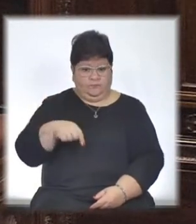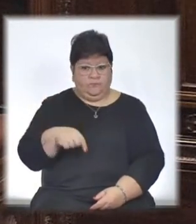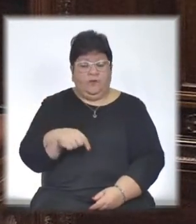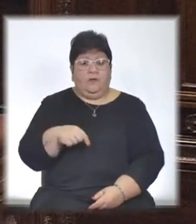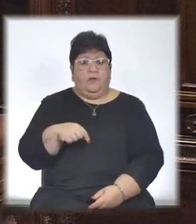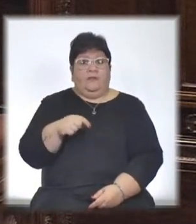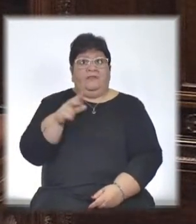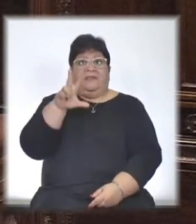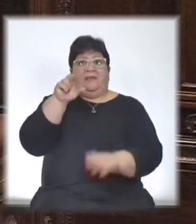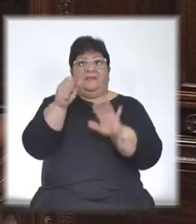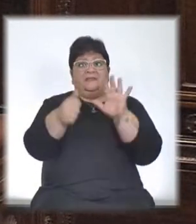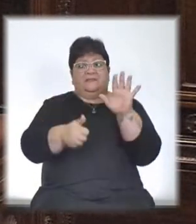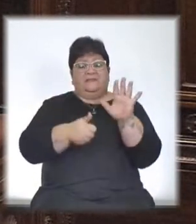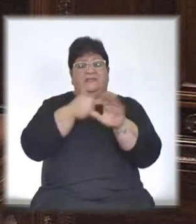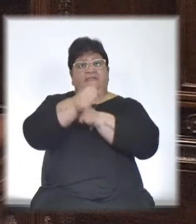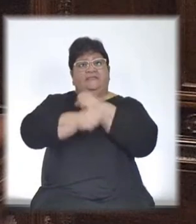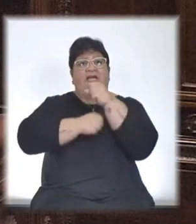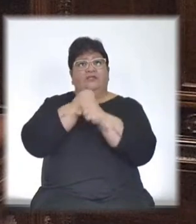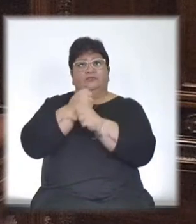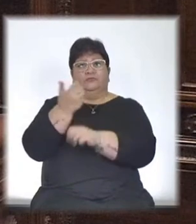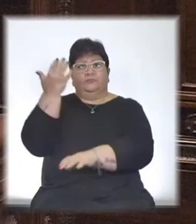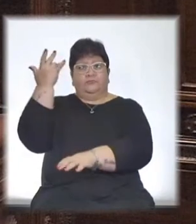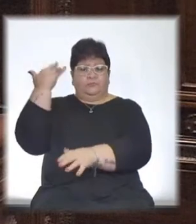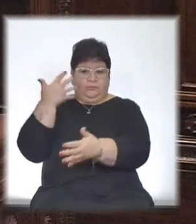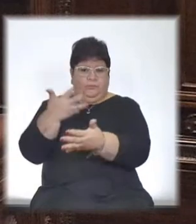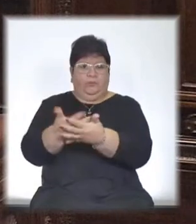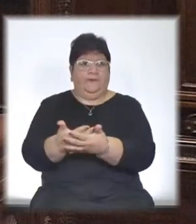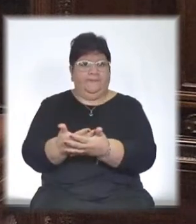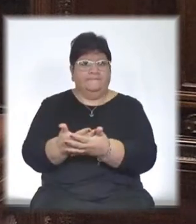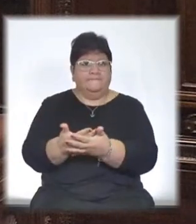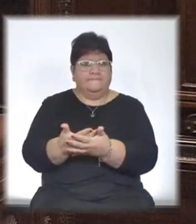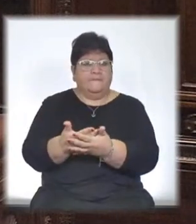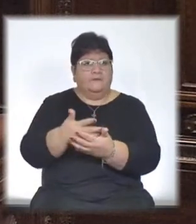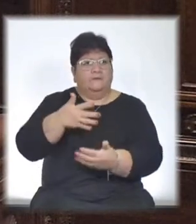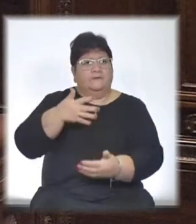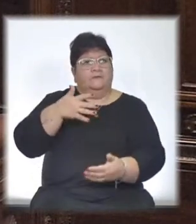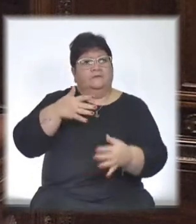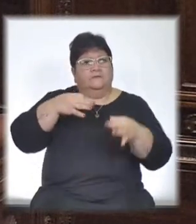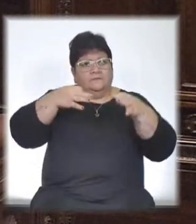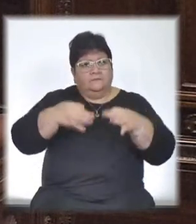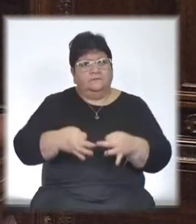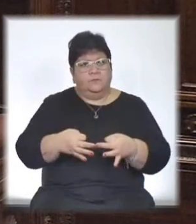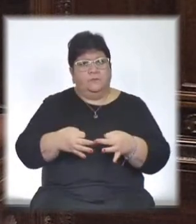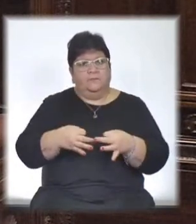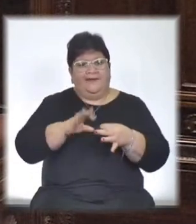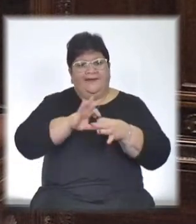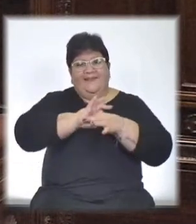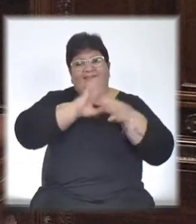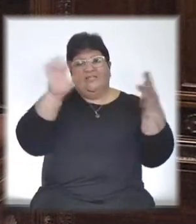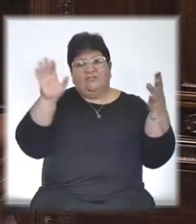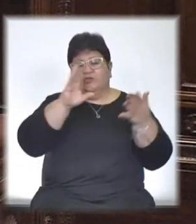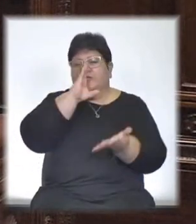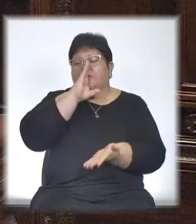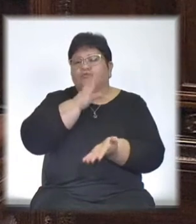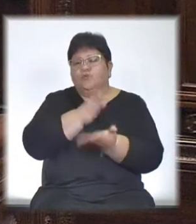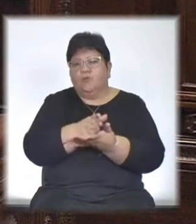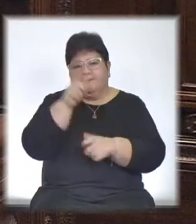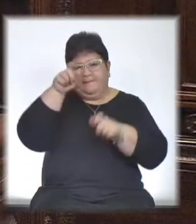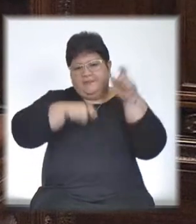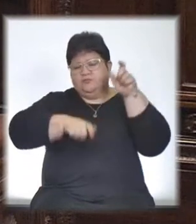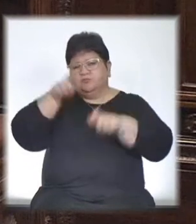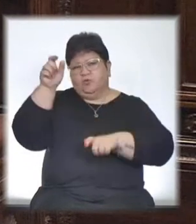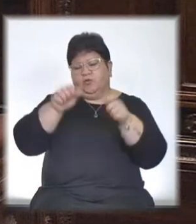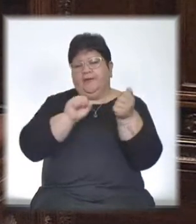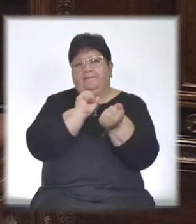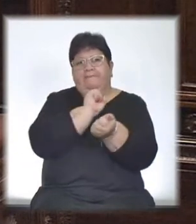la liberación de los últimos presos y presas políticas de la dictadura uruguaya. Se concretaba de esta manera uno